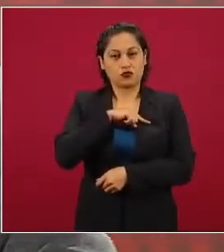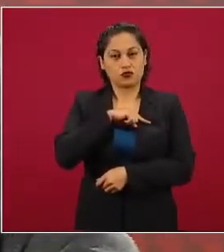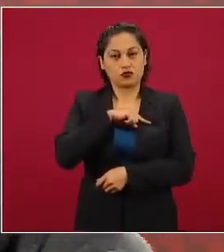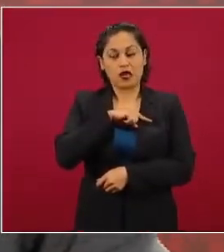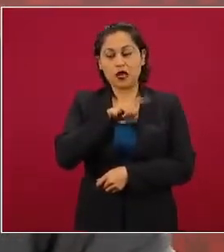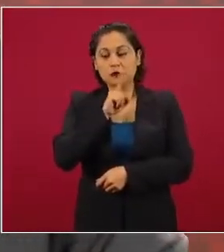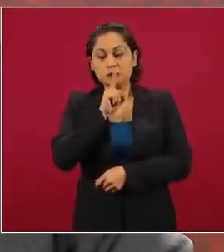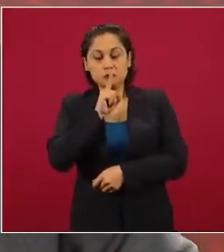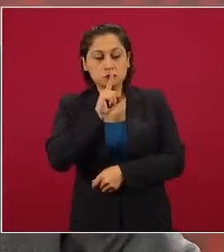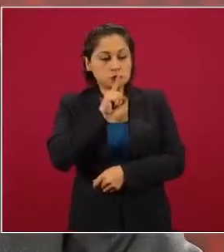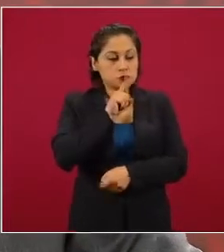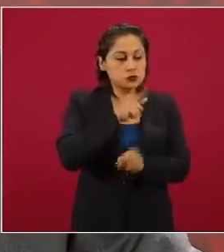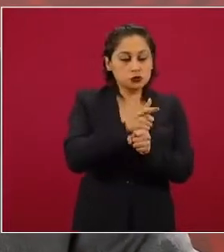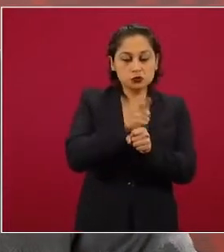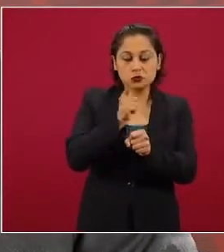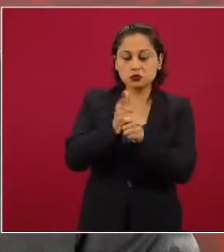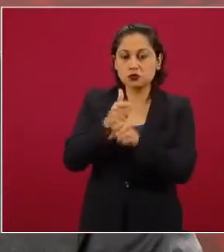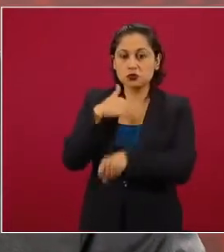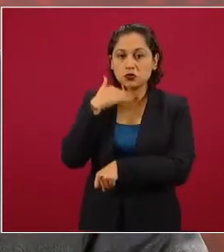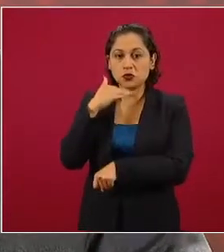cómplices de corrupción,